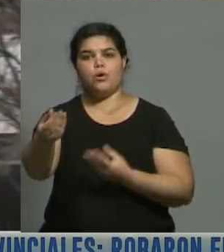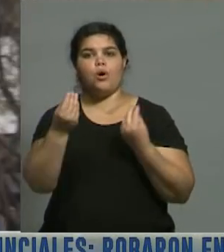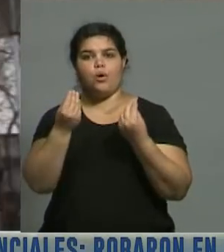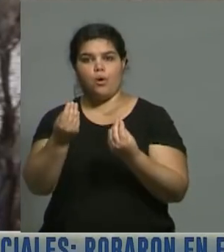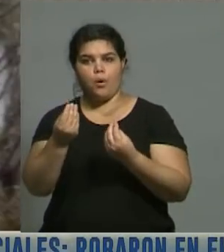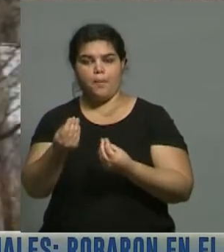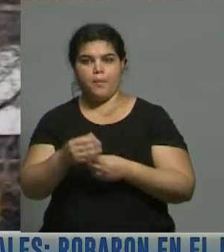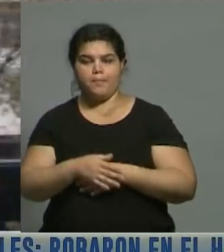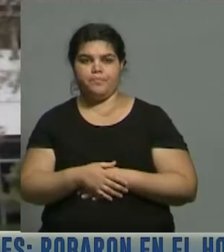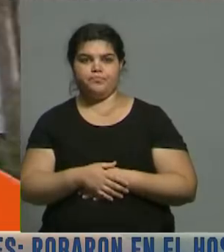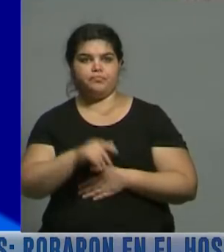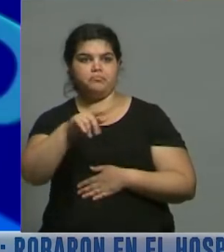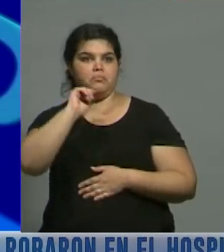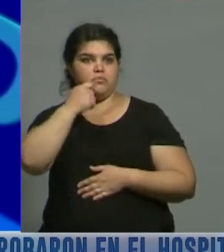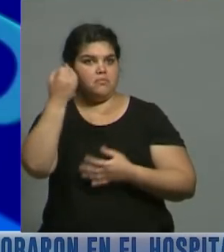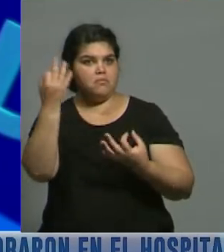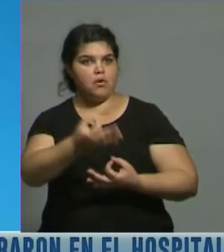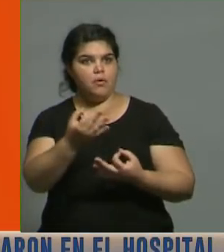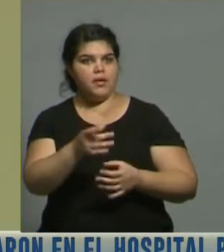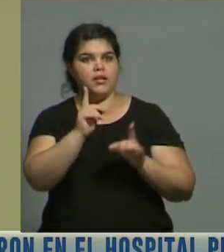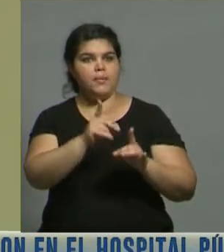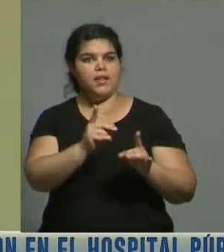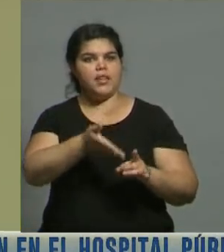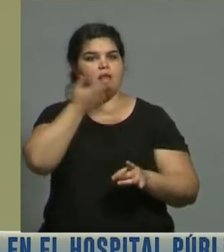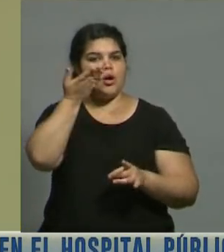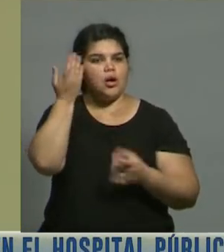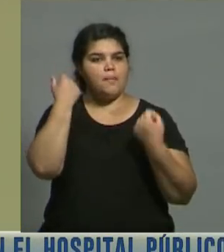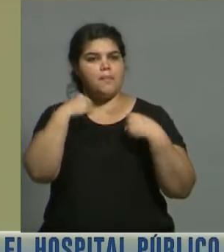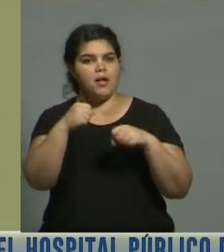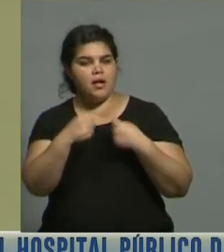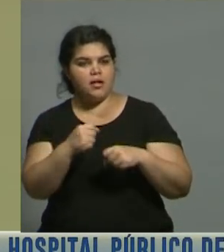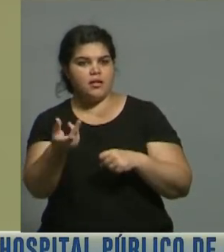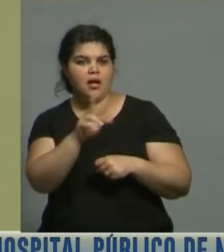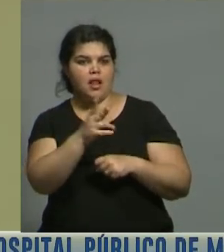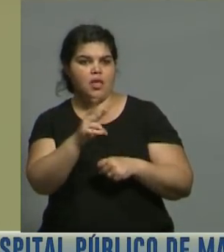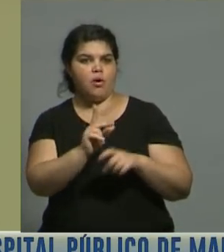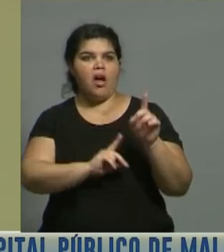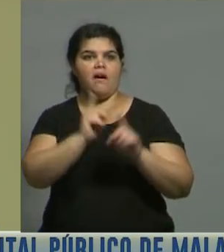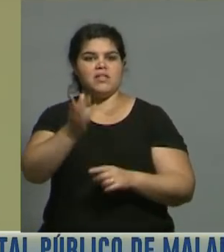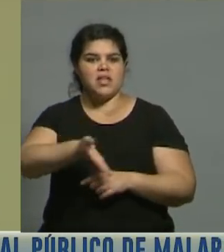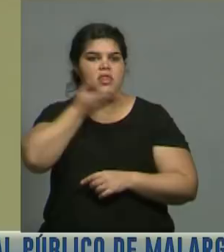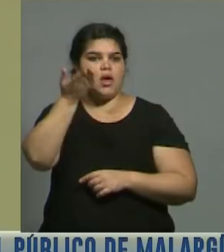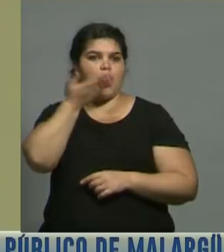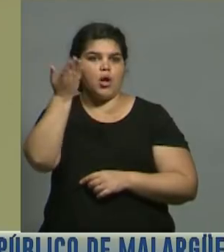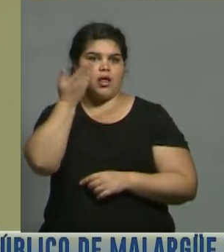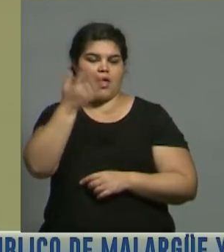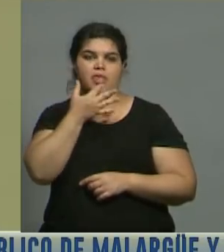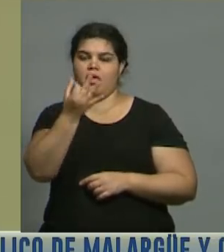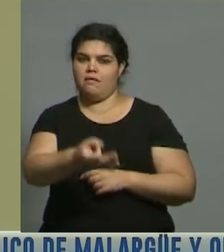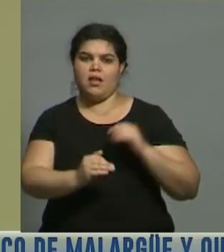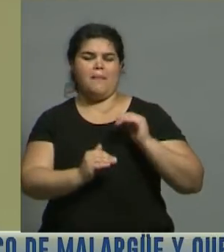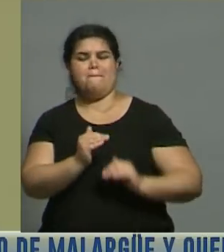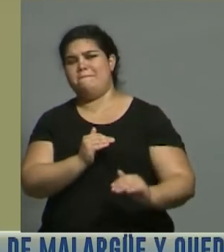todo cuando uno habla de teoría y de práctica, por ejemplo, y hay carreras en donde la teoría realmente es superior